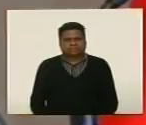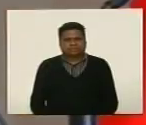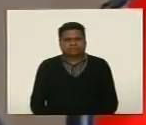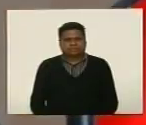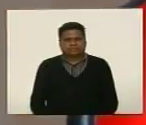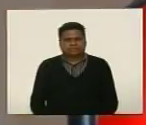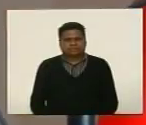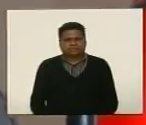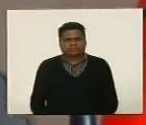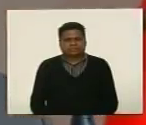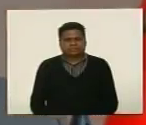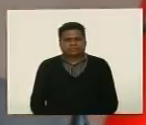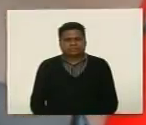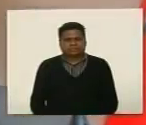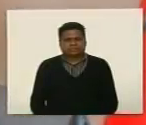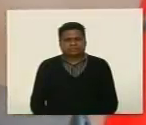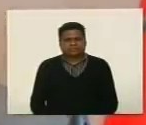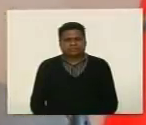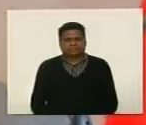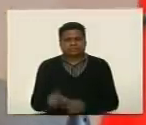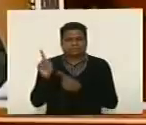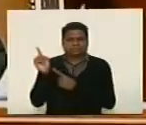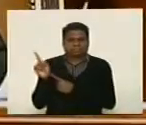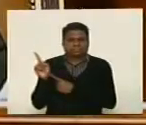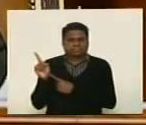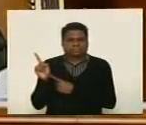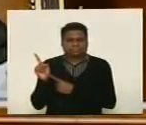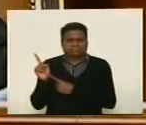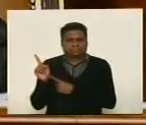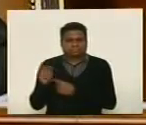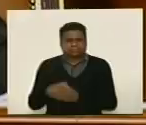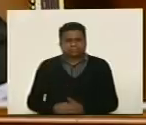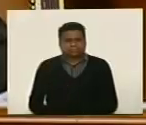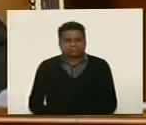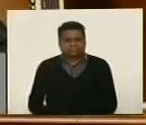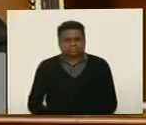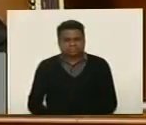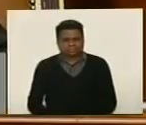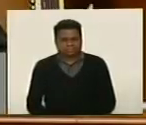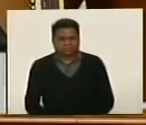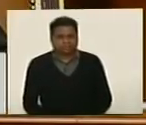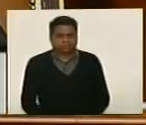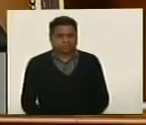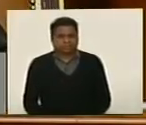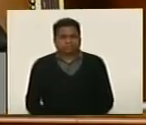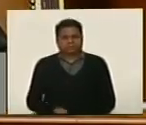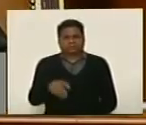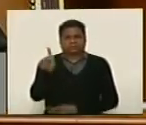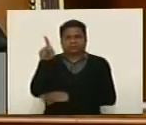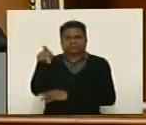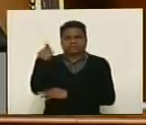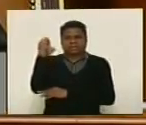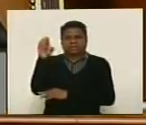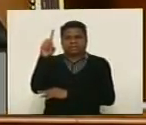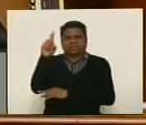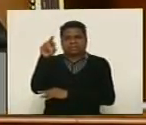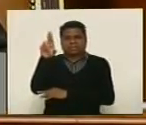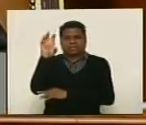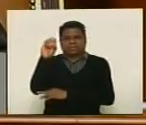de la Asamblea Nacional Constituyente como presidente de esta comisión, a Pedro Carreño,